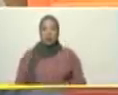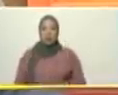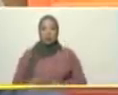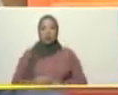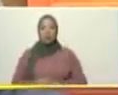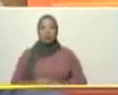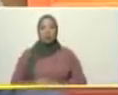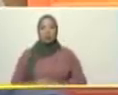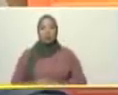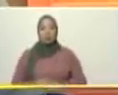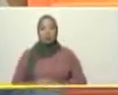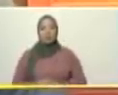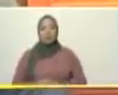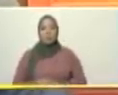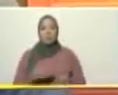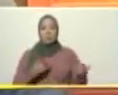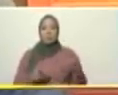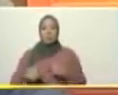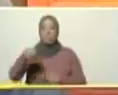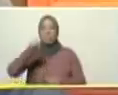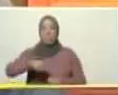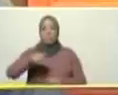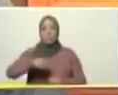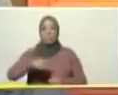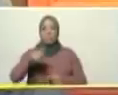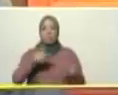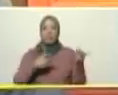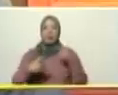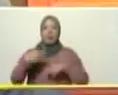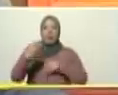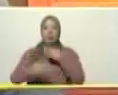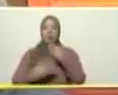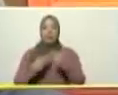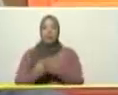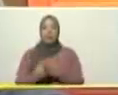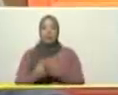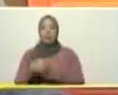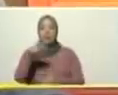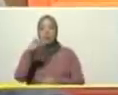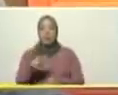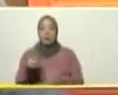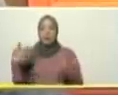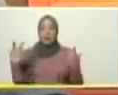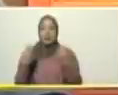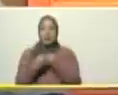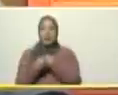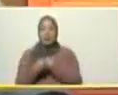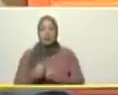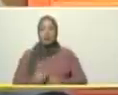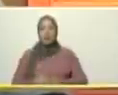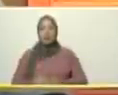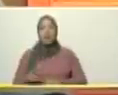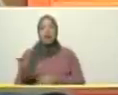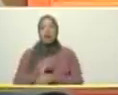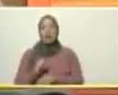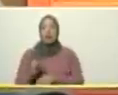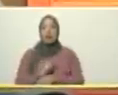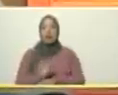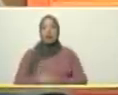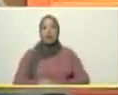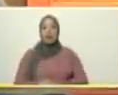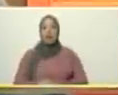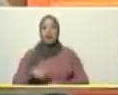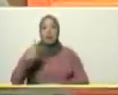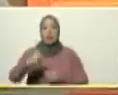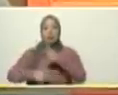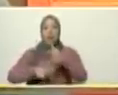masas desinformadas y saturadas al mismo tiempo de información falsa se presten a olas de